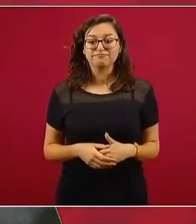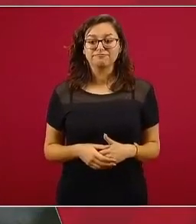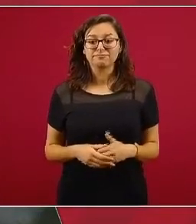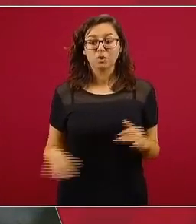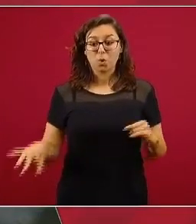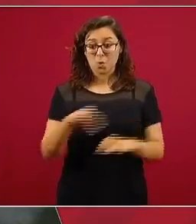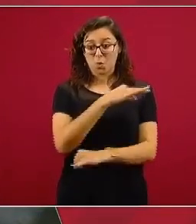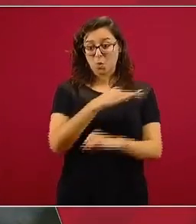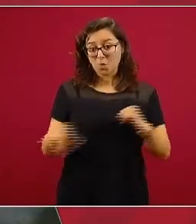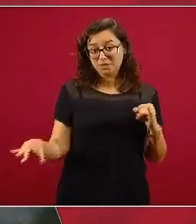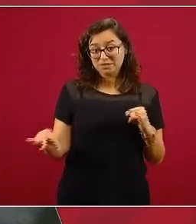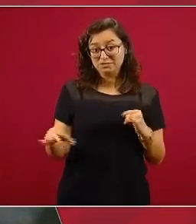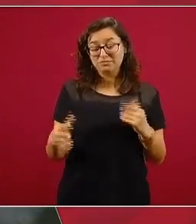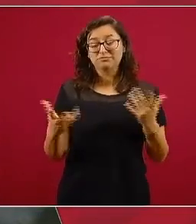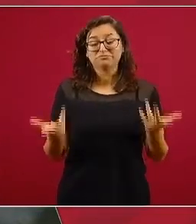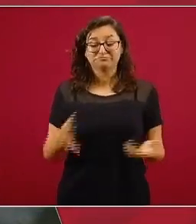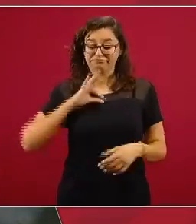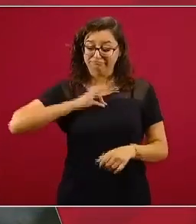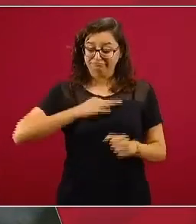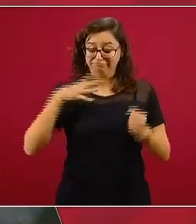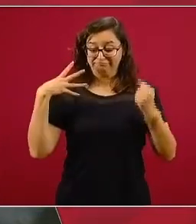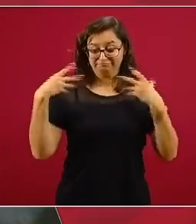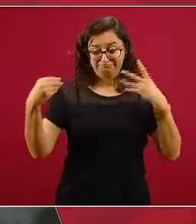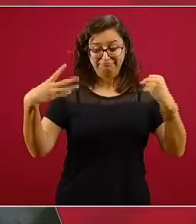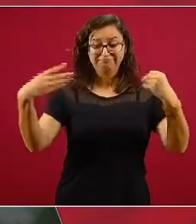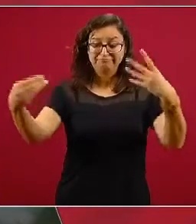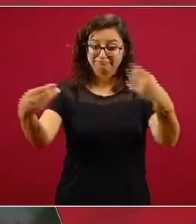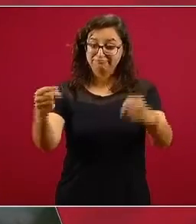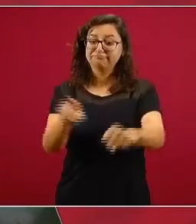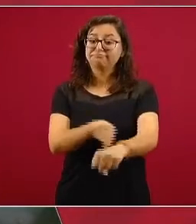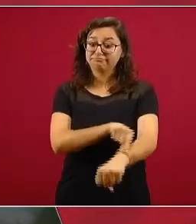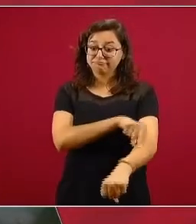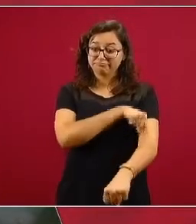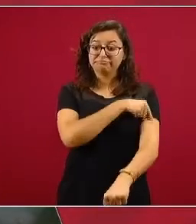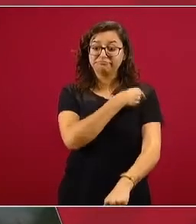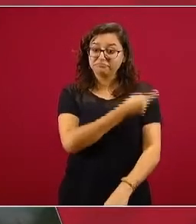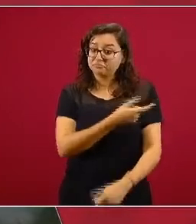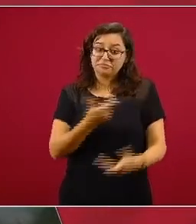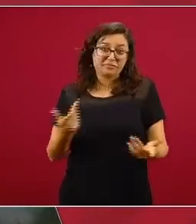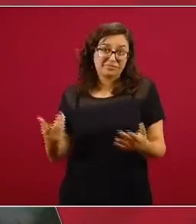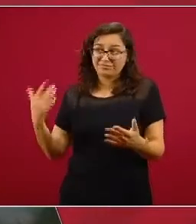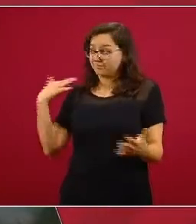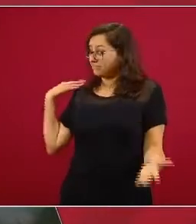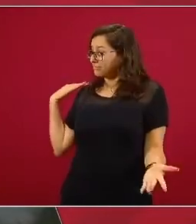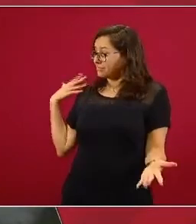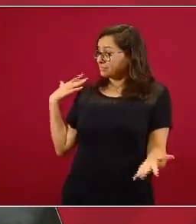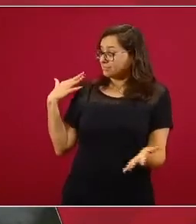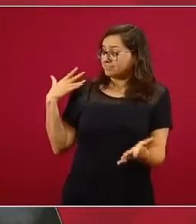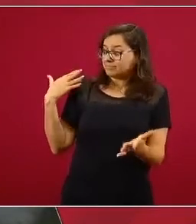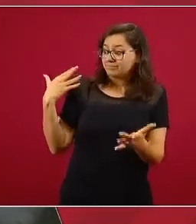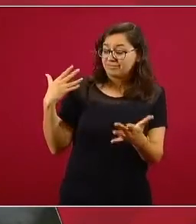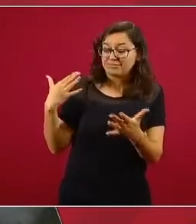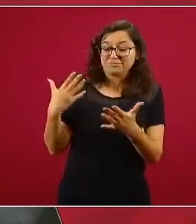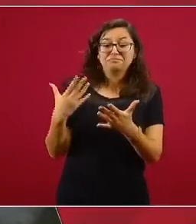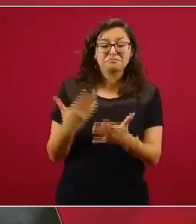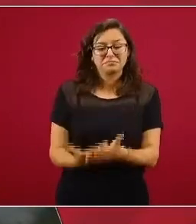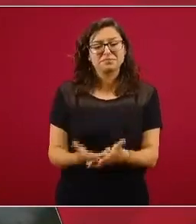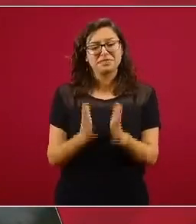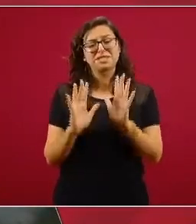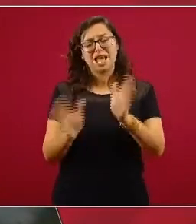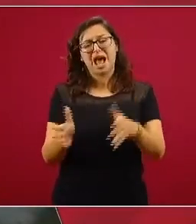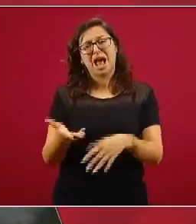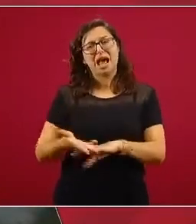Finalmente, la epidemia, dijimos, epidemia larga, preparémonos para una epidemia larga, nos referíamos a todo esto, porque todo esto lo teníamos así contemplado.